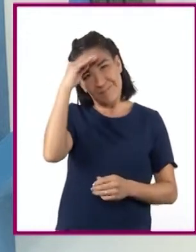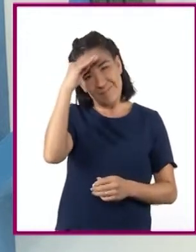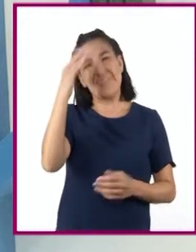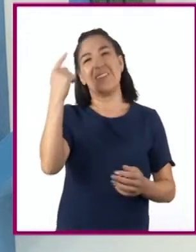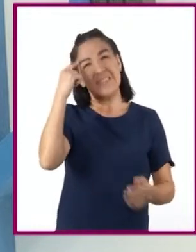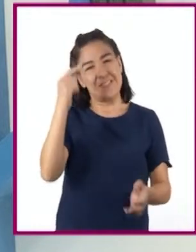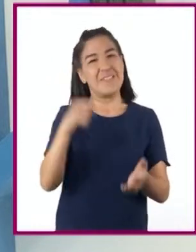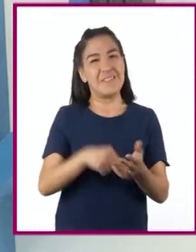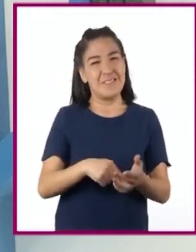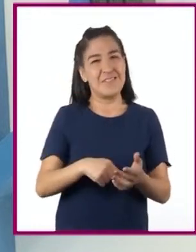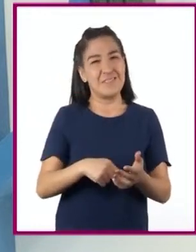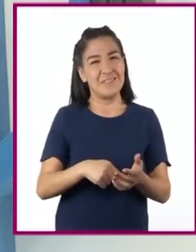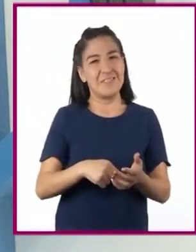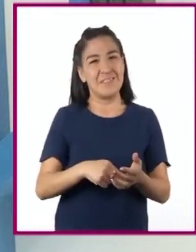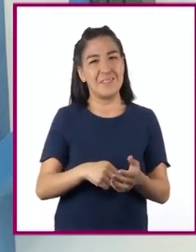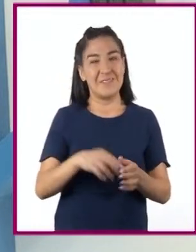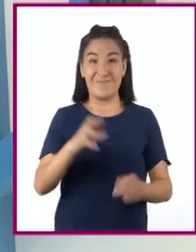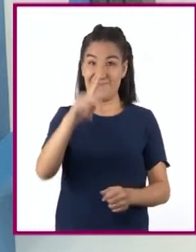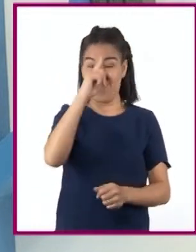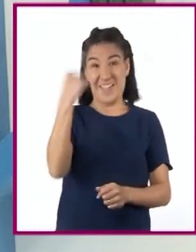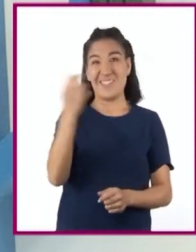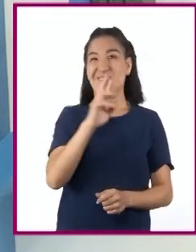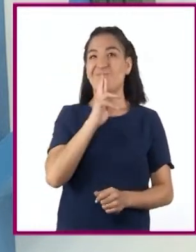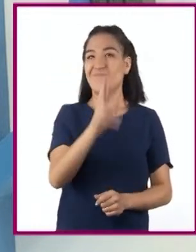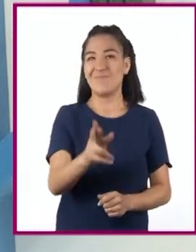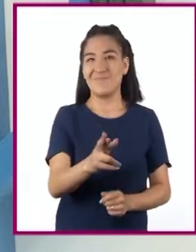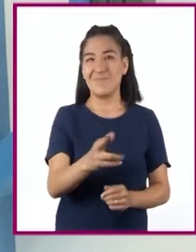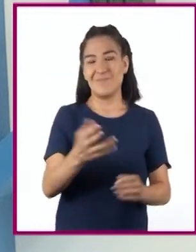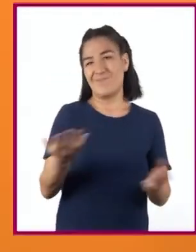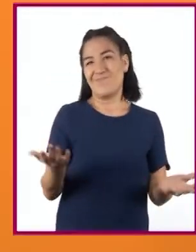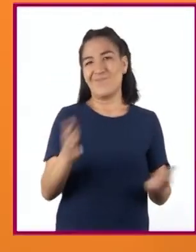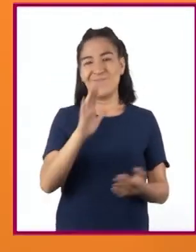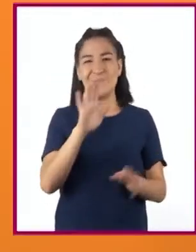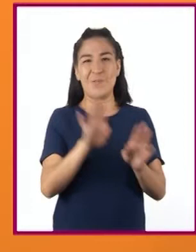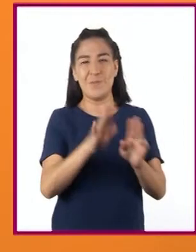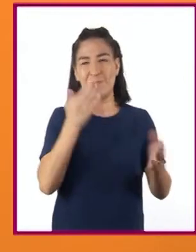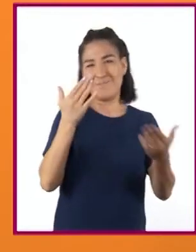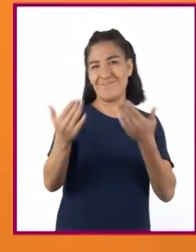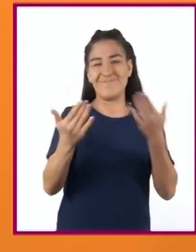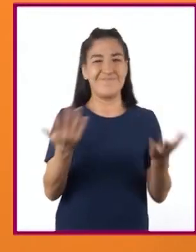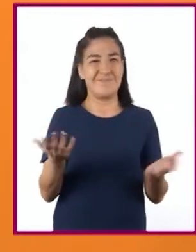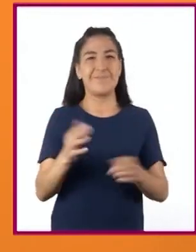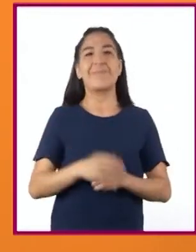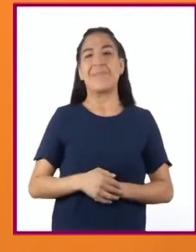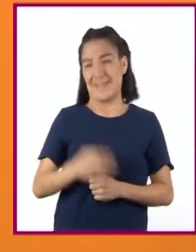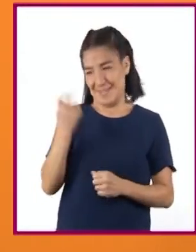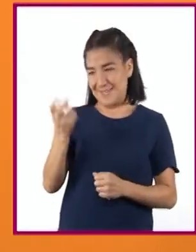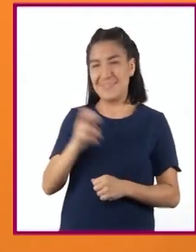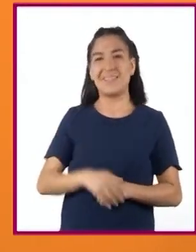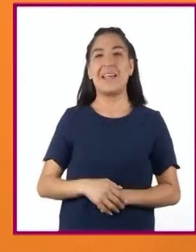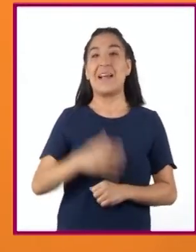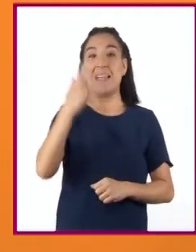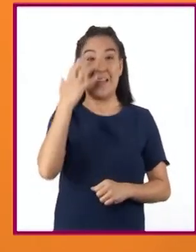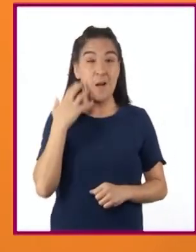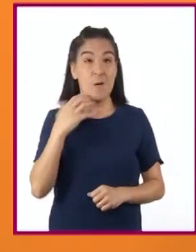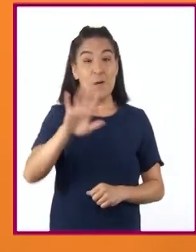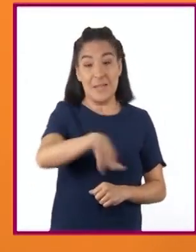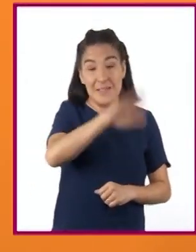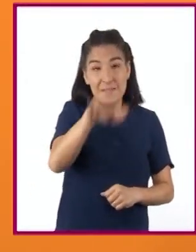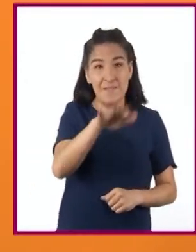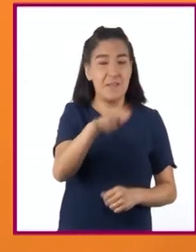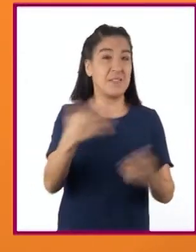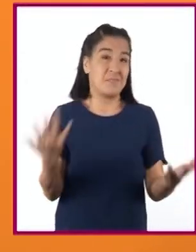que no es fácil responder. En apariencia no lo es. Buen punto. Tanto el león como el elefante son